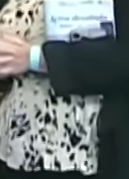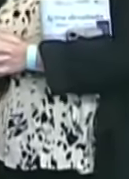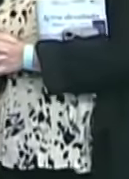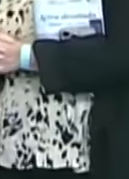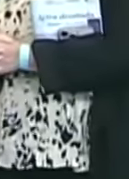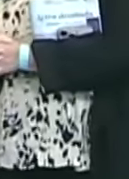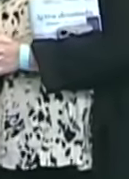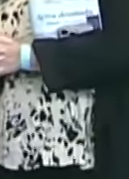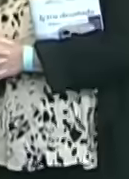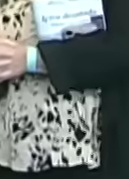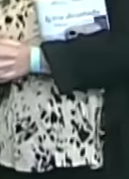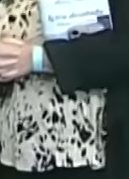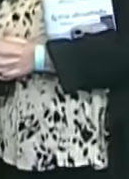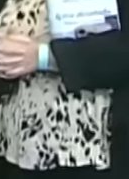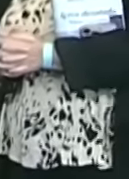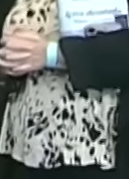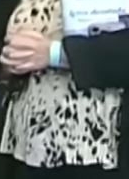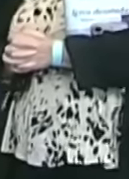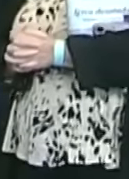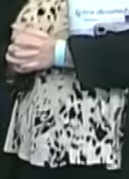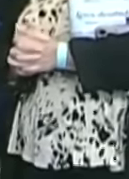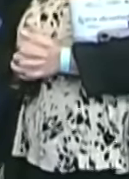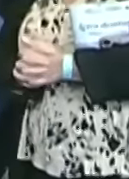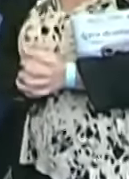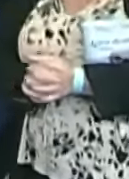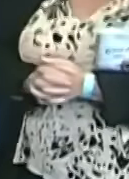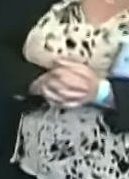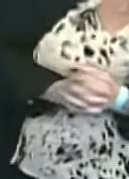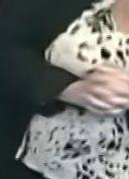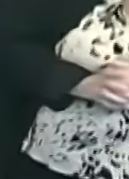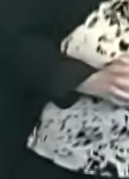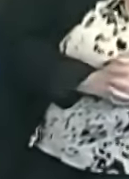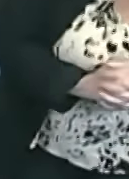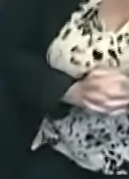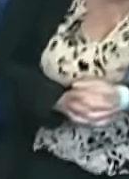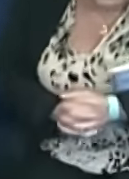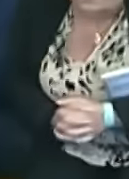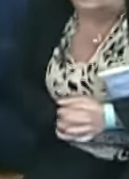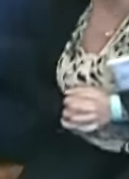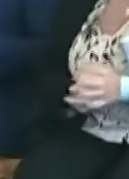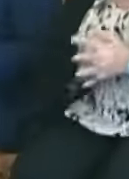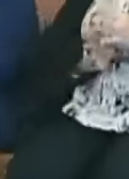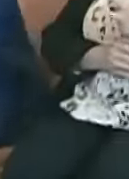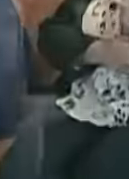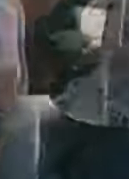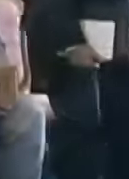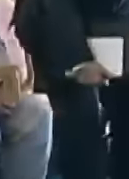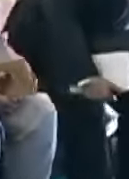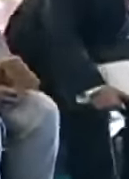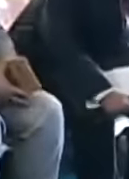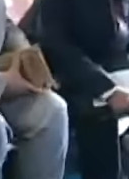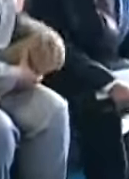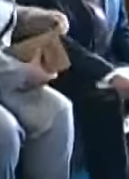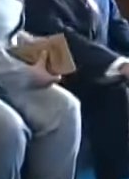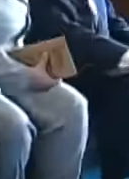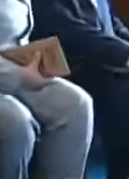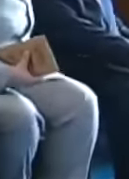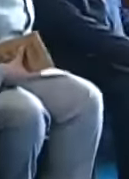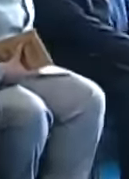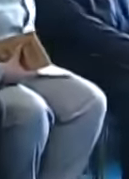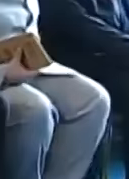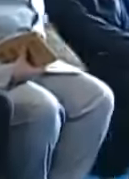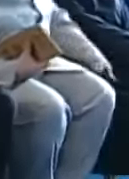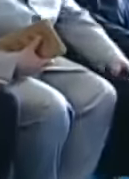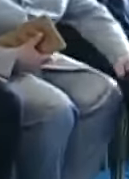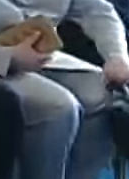al encuentro con el Cuerpo Diplomático de la República Bolivariana de Venezuela, acreditado en el exterior, y grupos de amigos. A continuación, palabras